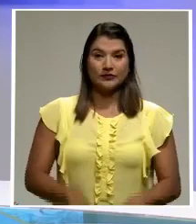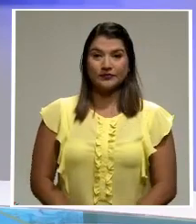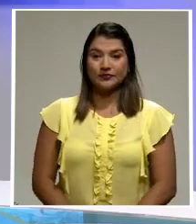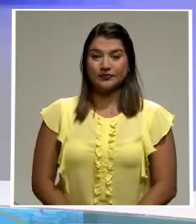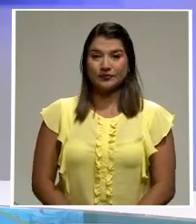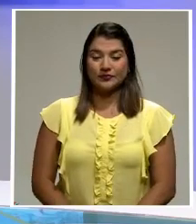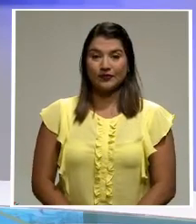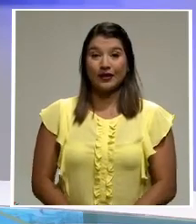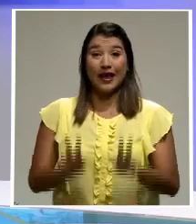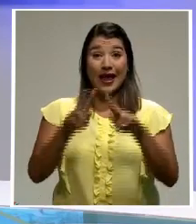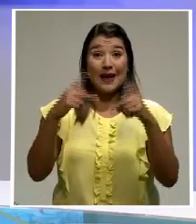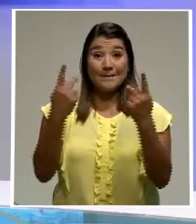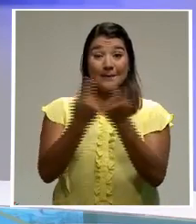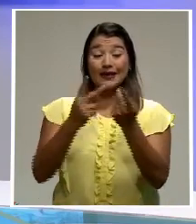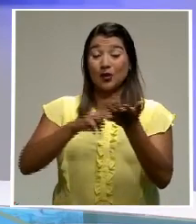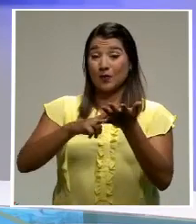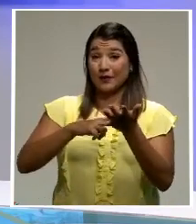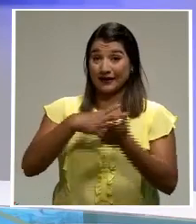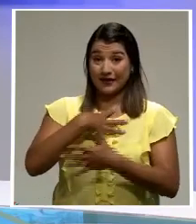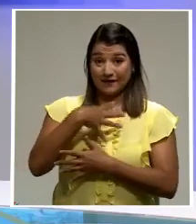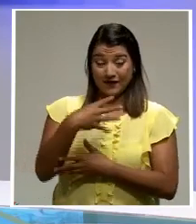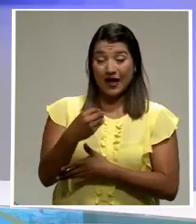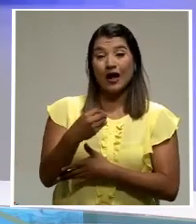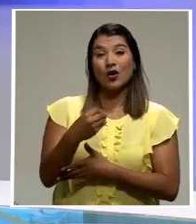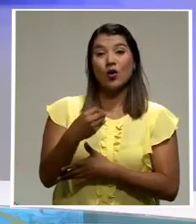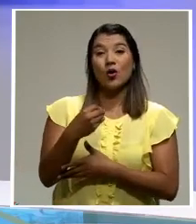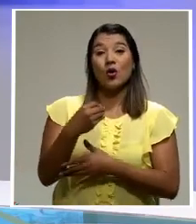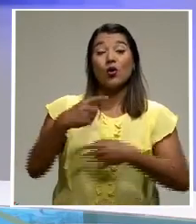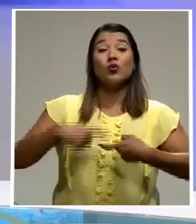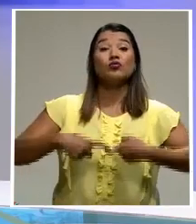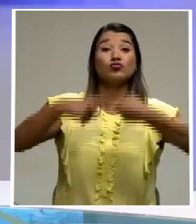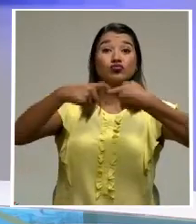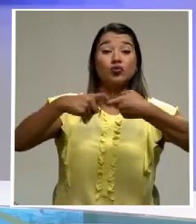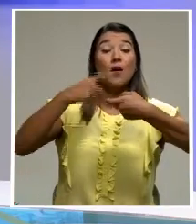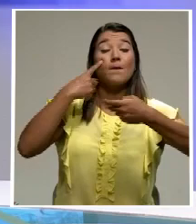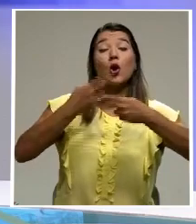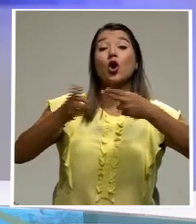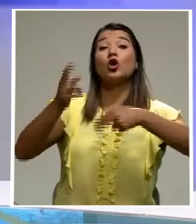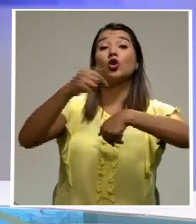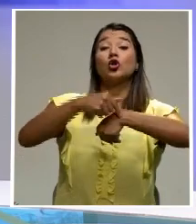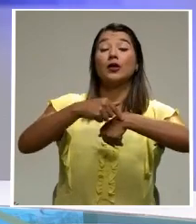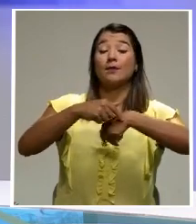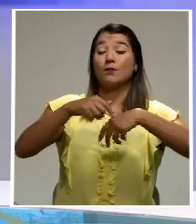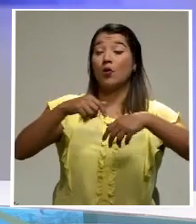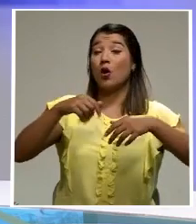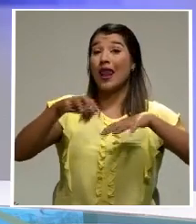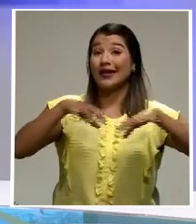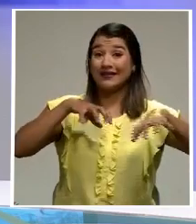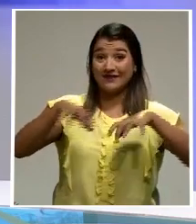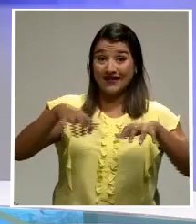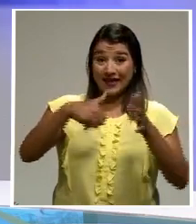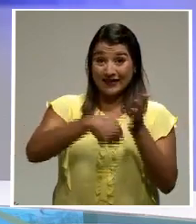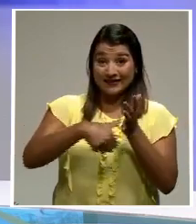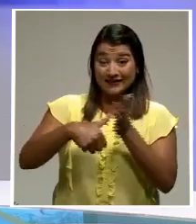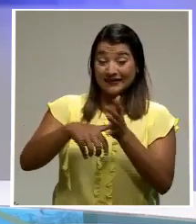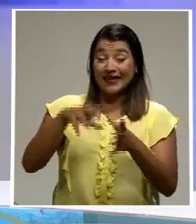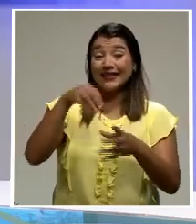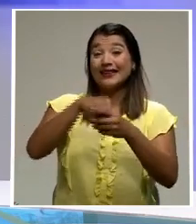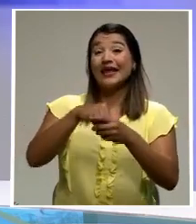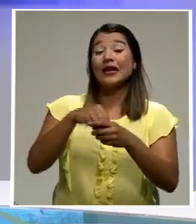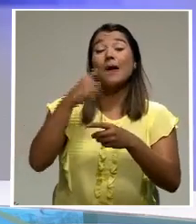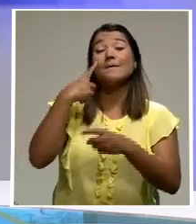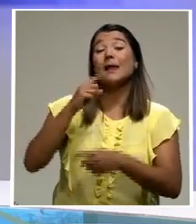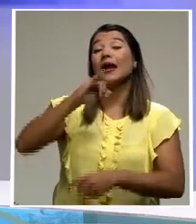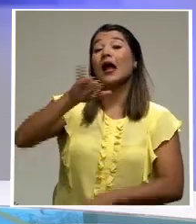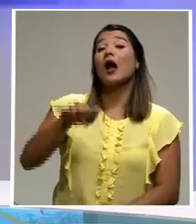El Partido Liberación Nacional suspendió temporalmente la convención interna que tenía programada para